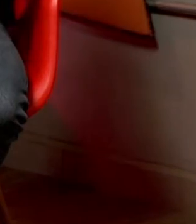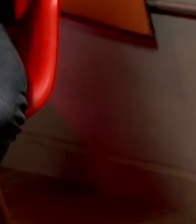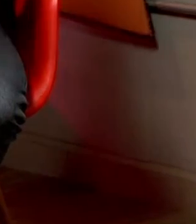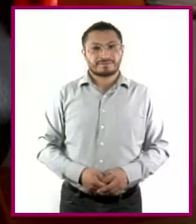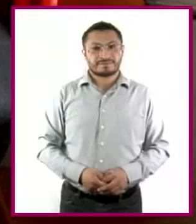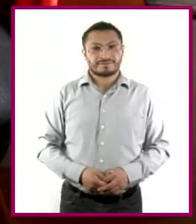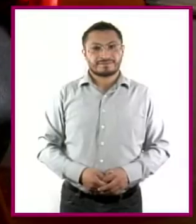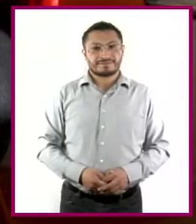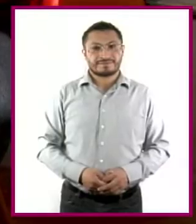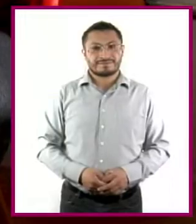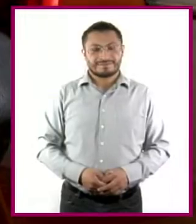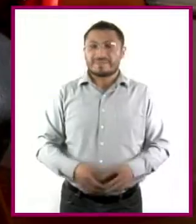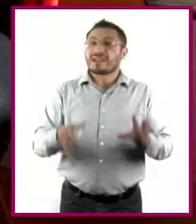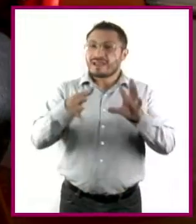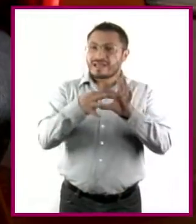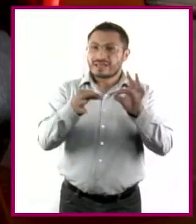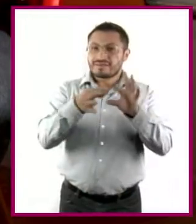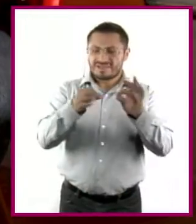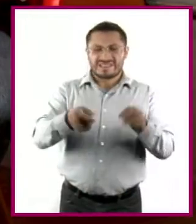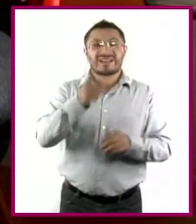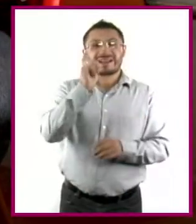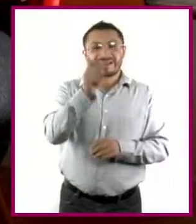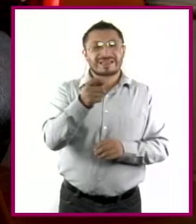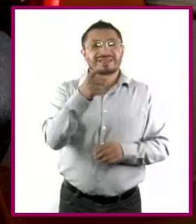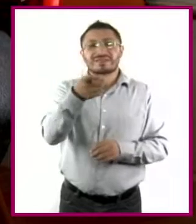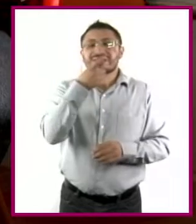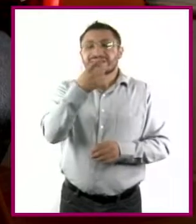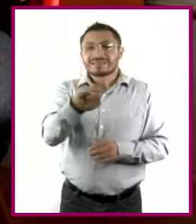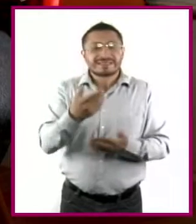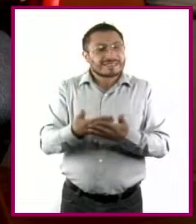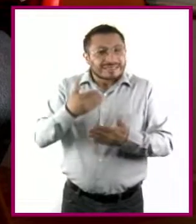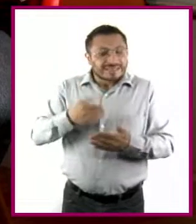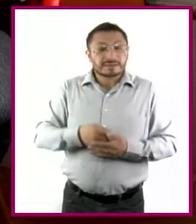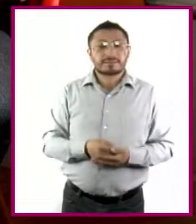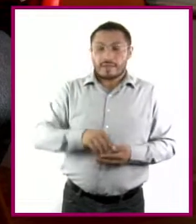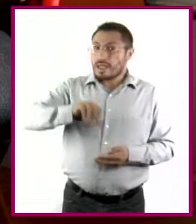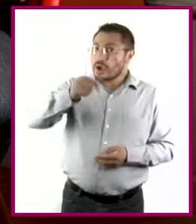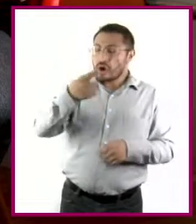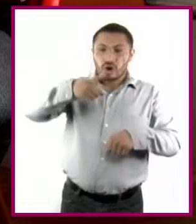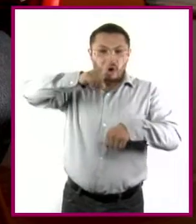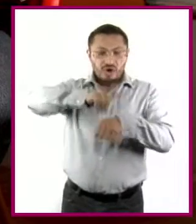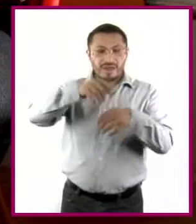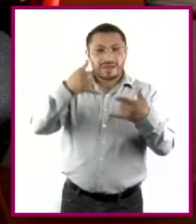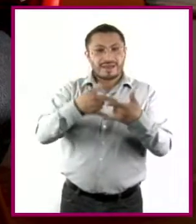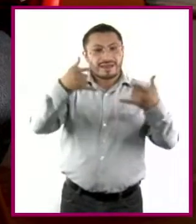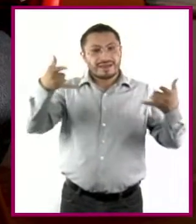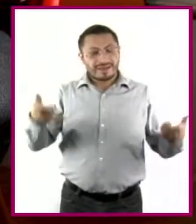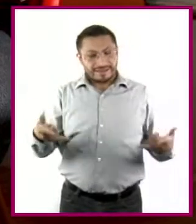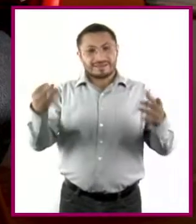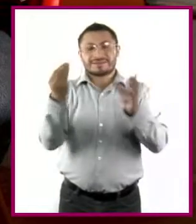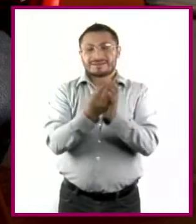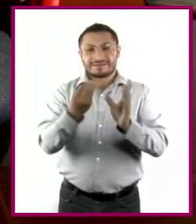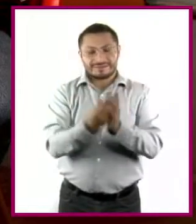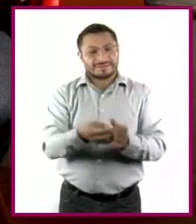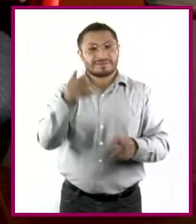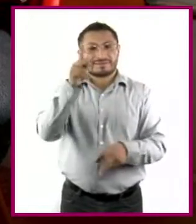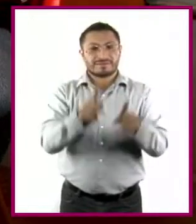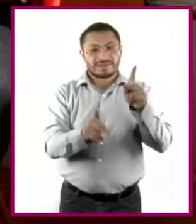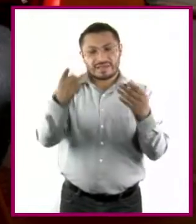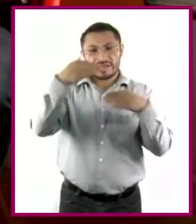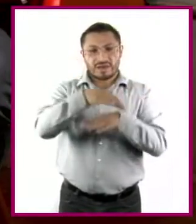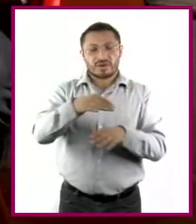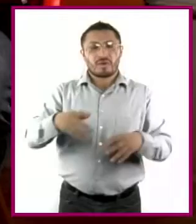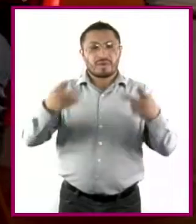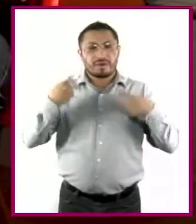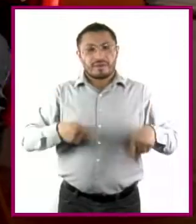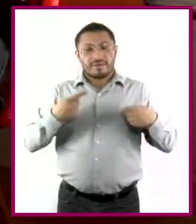Ahora sí, Vivi, cuéntanos qué estábamos escuchando. Bueno, fíjense que el otro día en nuestra clase de historia estábamos platicando sobre la conquista